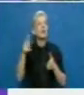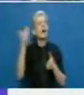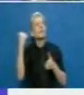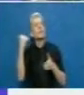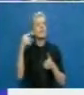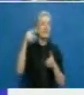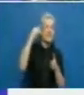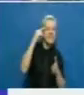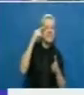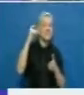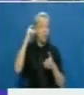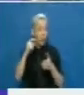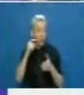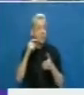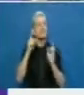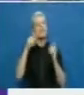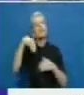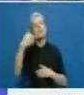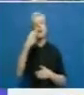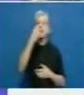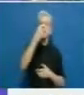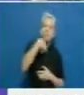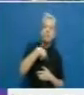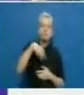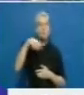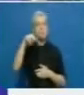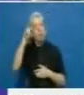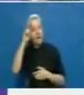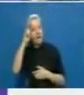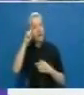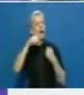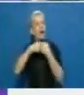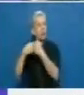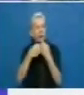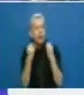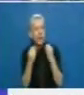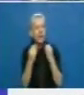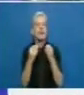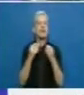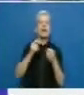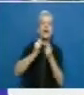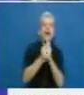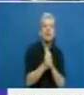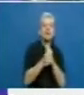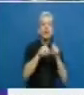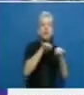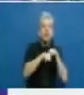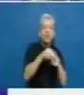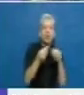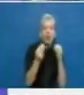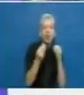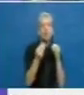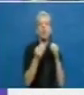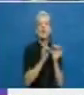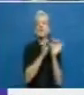y después el acuerdo Cornejo-Macri fue más allá, con la nueva ubicación de las loicas, con la ruta para llegar al lugar, con el